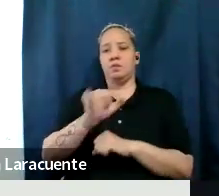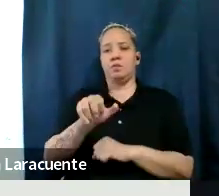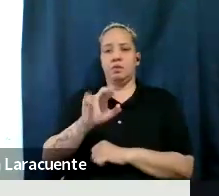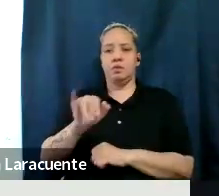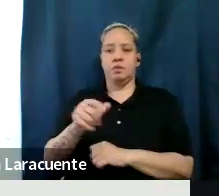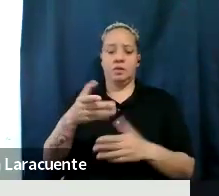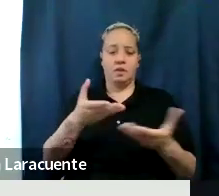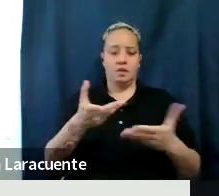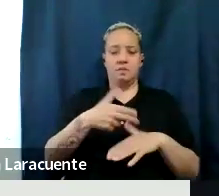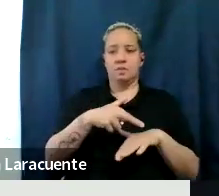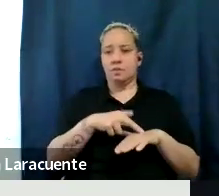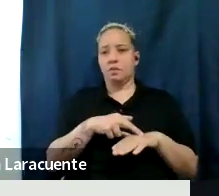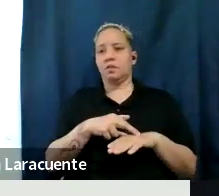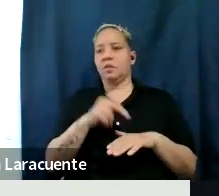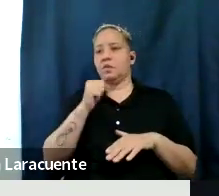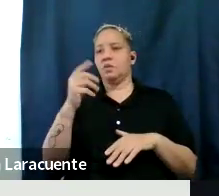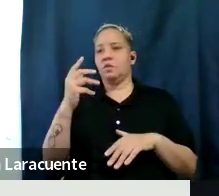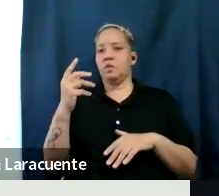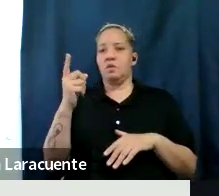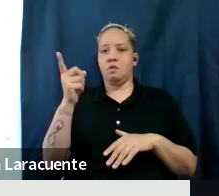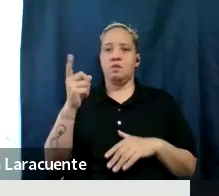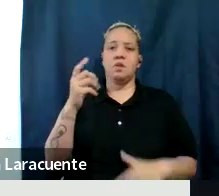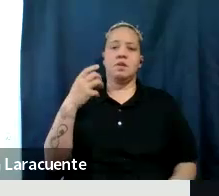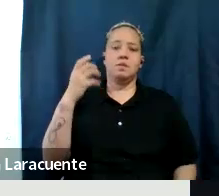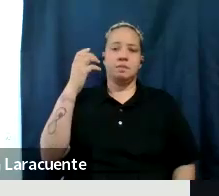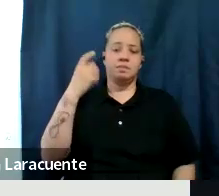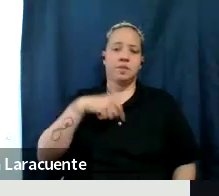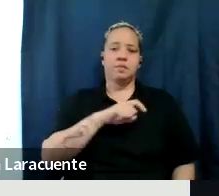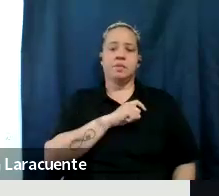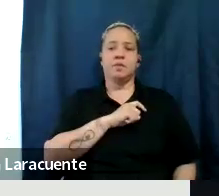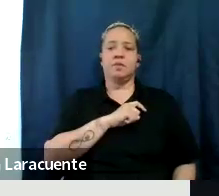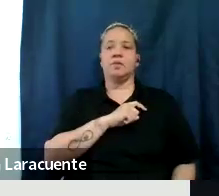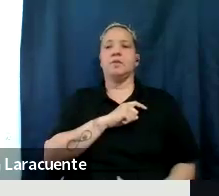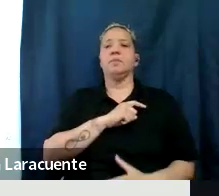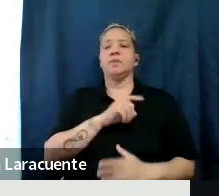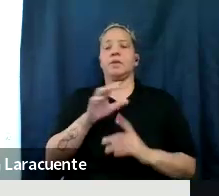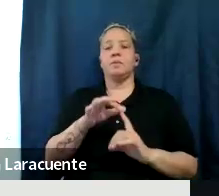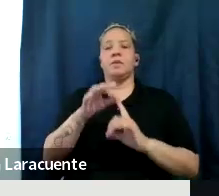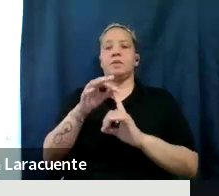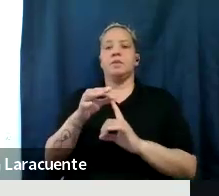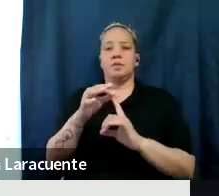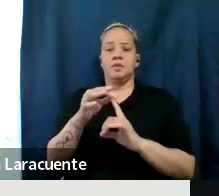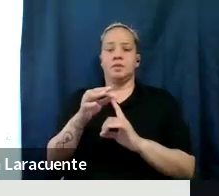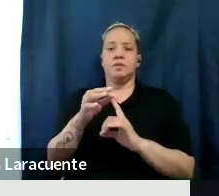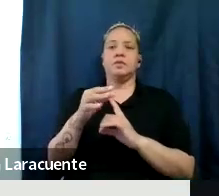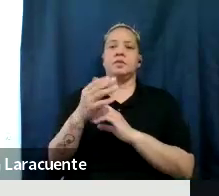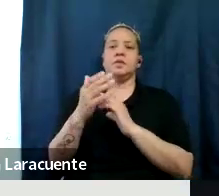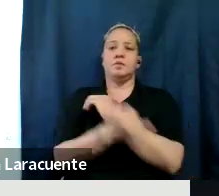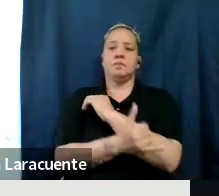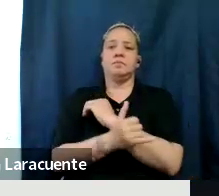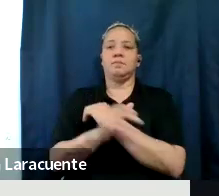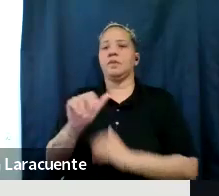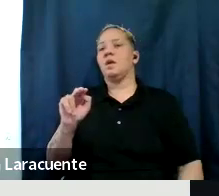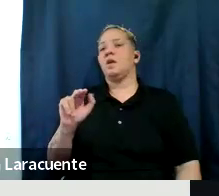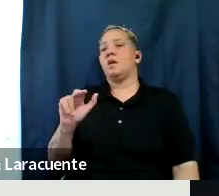estén en Puerto Rico y no en España, en especial en su natal Andalucía? Bueno, eso es una pregunta